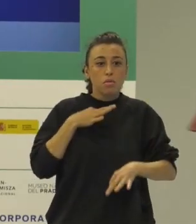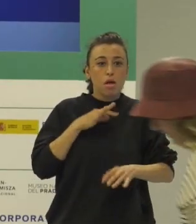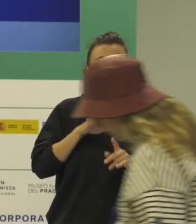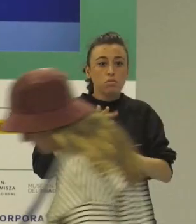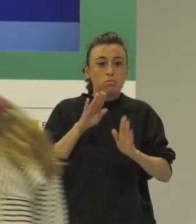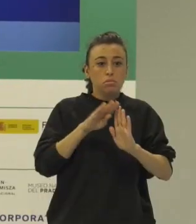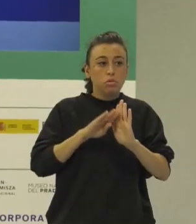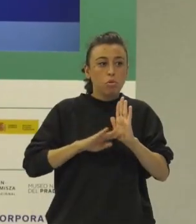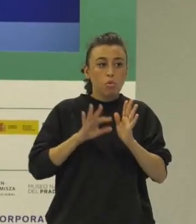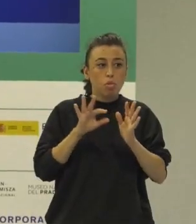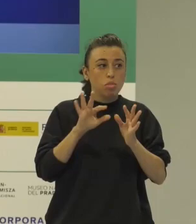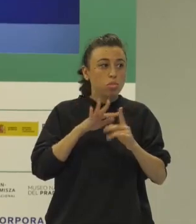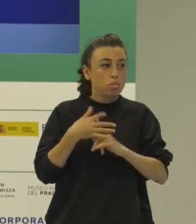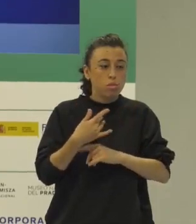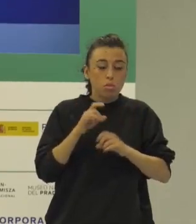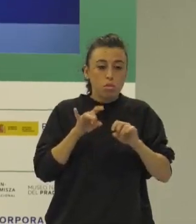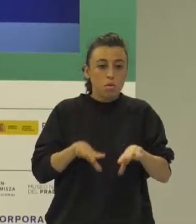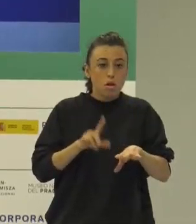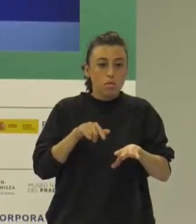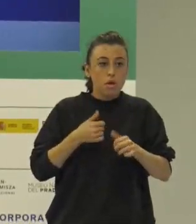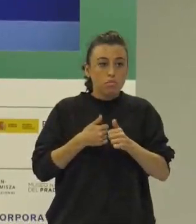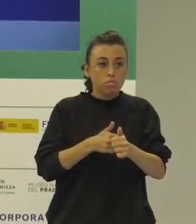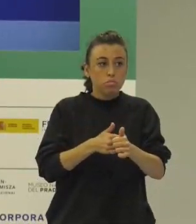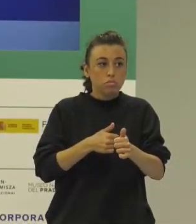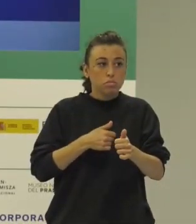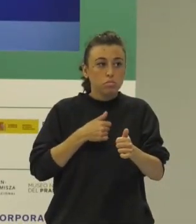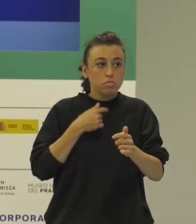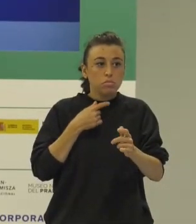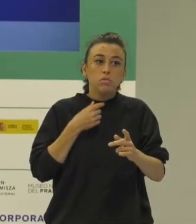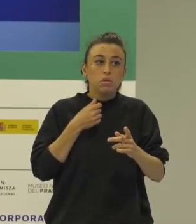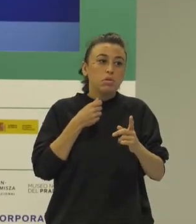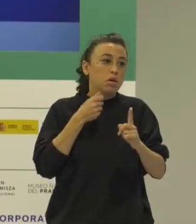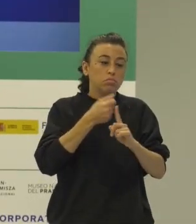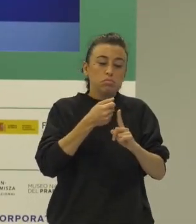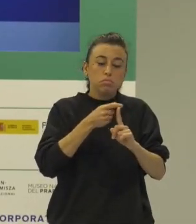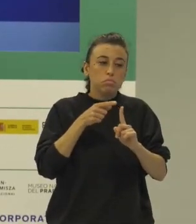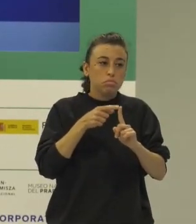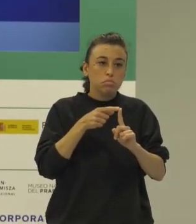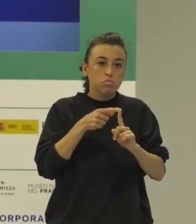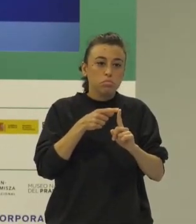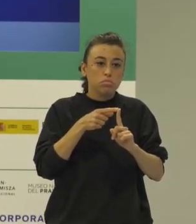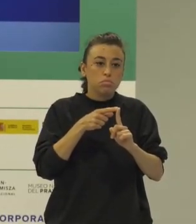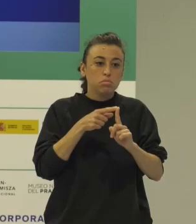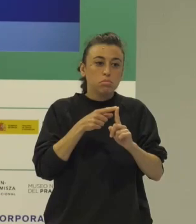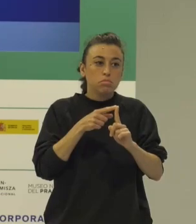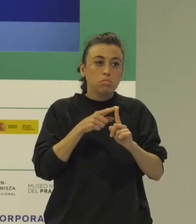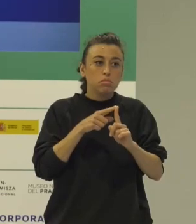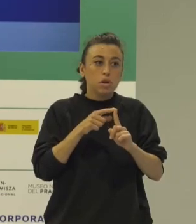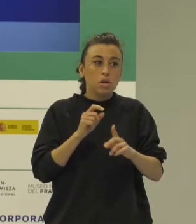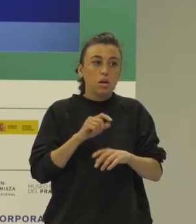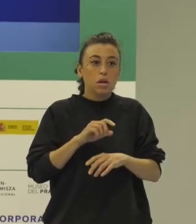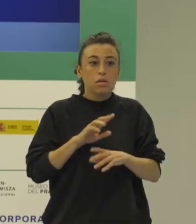siendo acosada, hostigada, perseguida. Entonces, pues esa es la perspectiva, digamos, en este momento del caso de él.